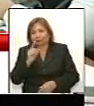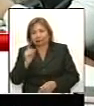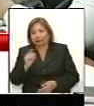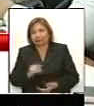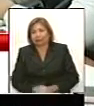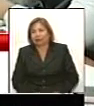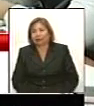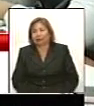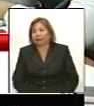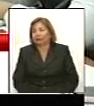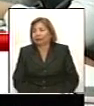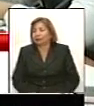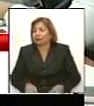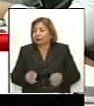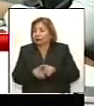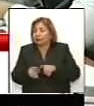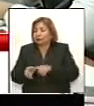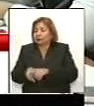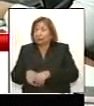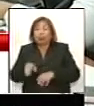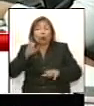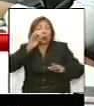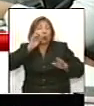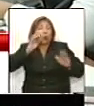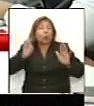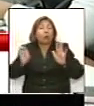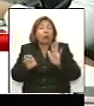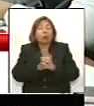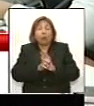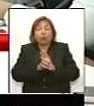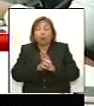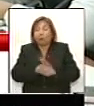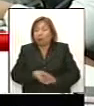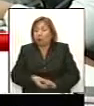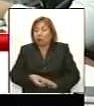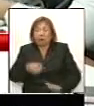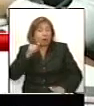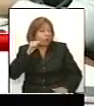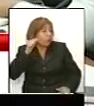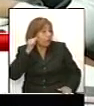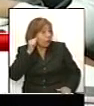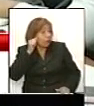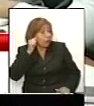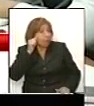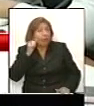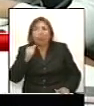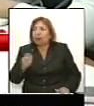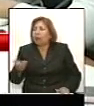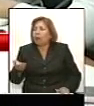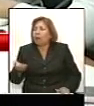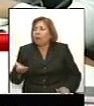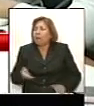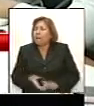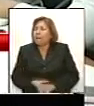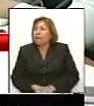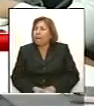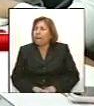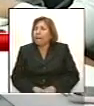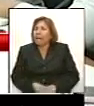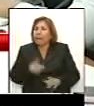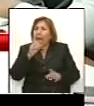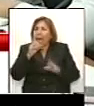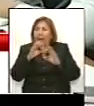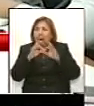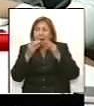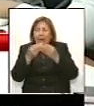Incluso como un ejemplo, el día de ayer hemos tenido incluso a un